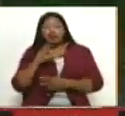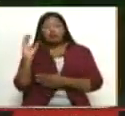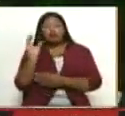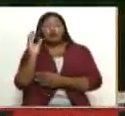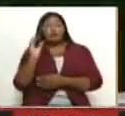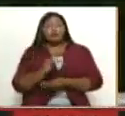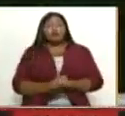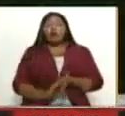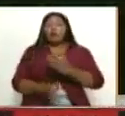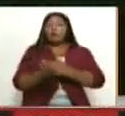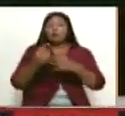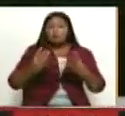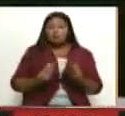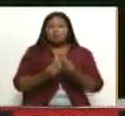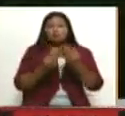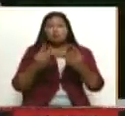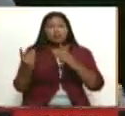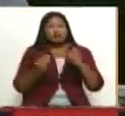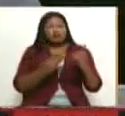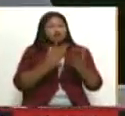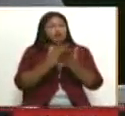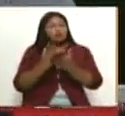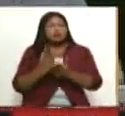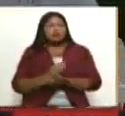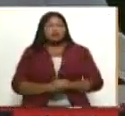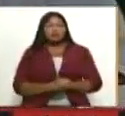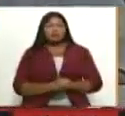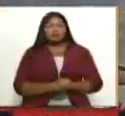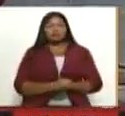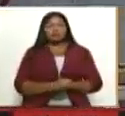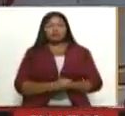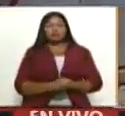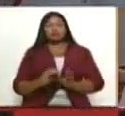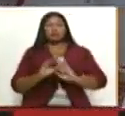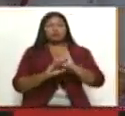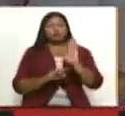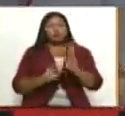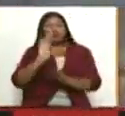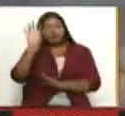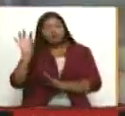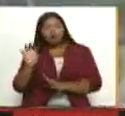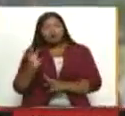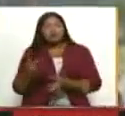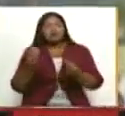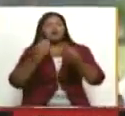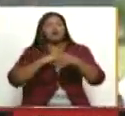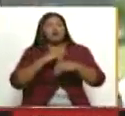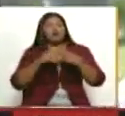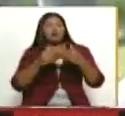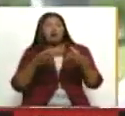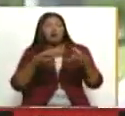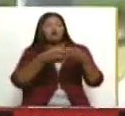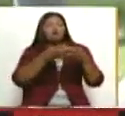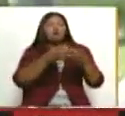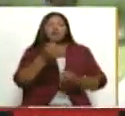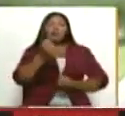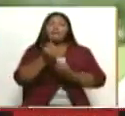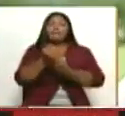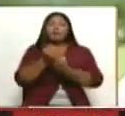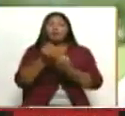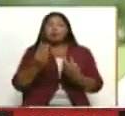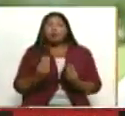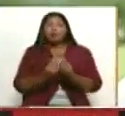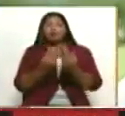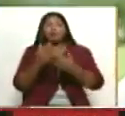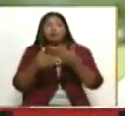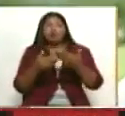acompañantes permanentes de esta mesa de diálogo y del concurso de los países que conforman el Grupo de Apoyo,